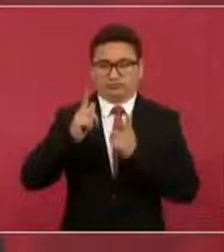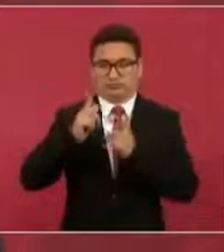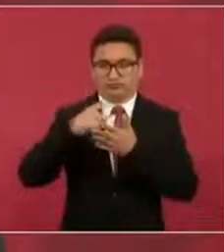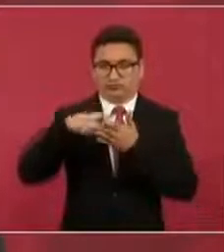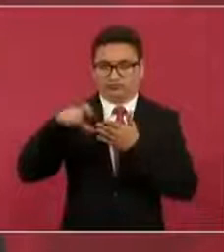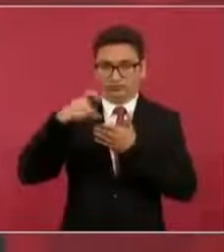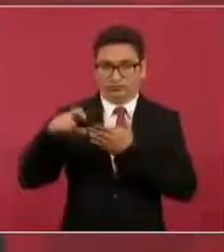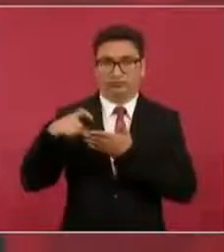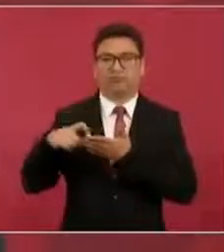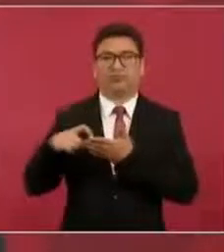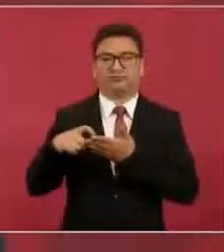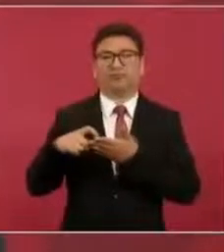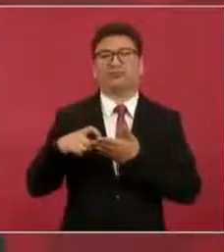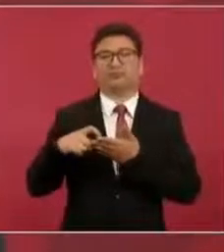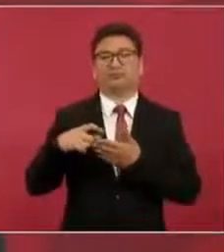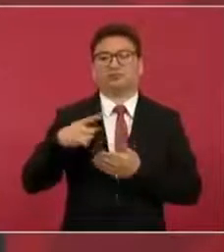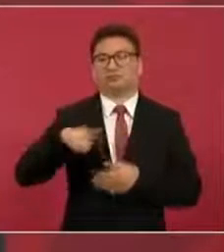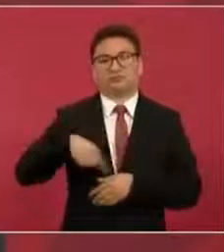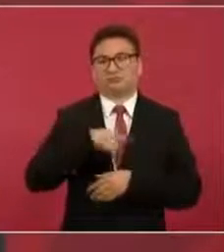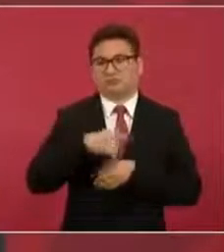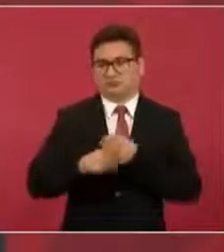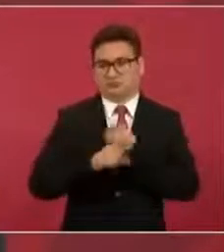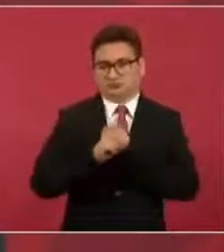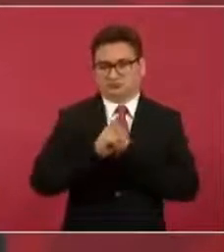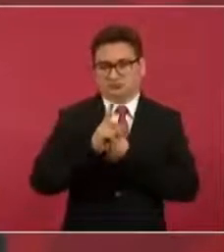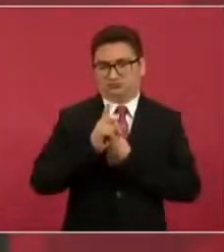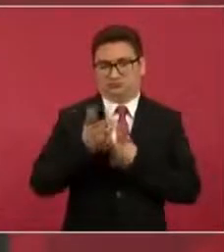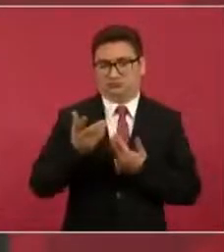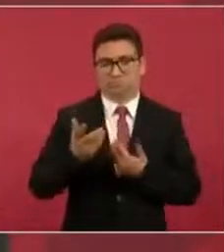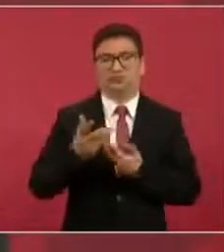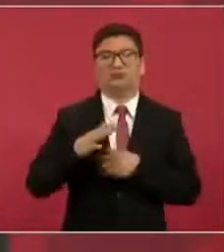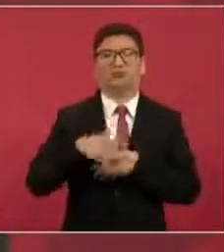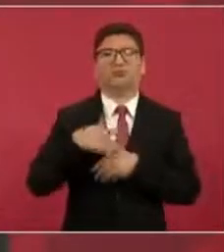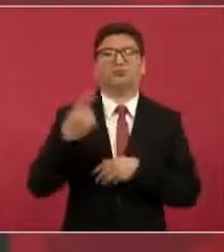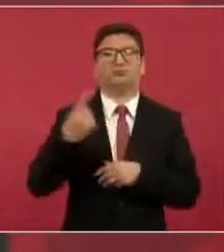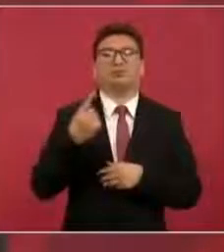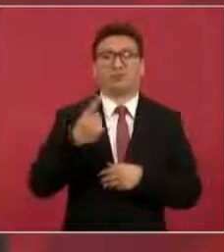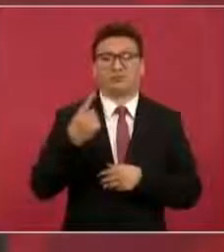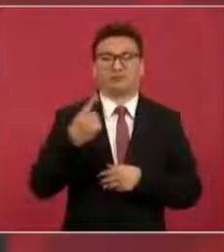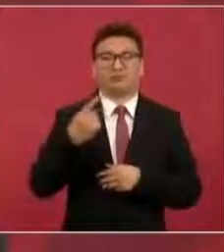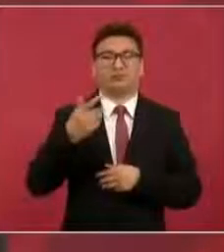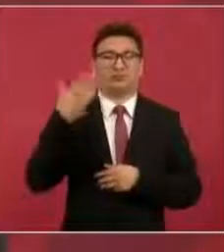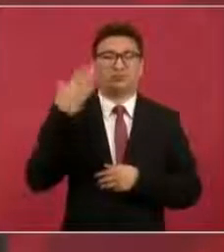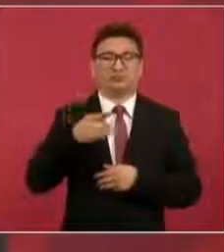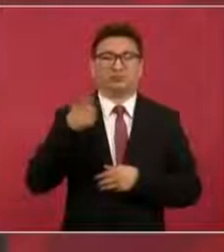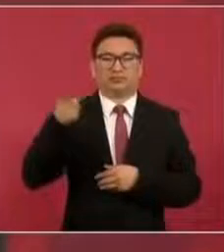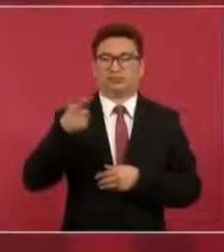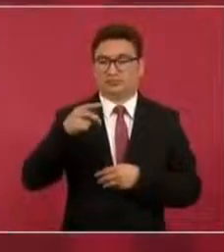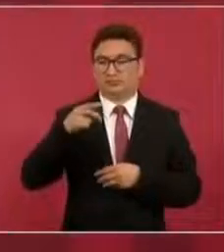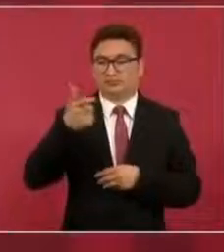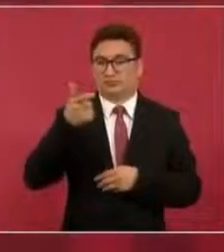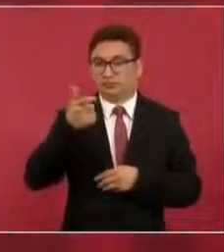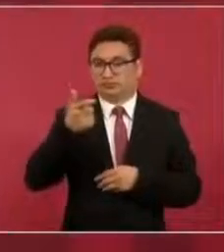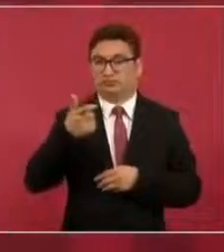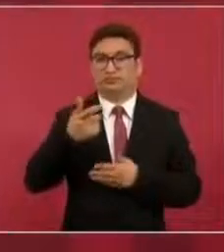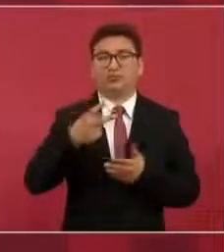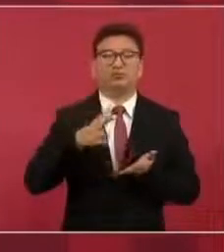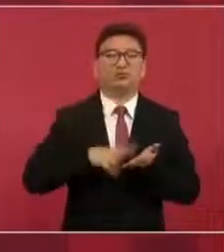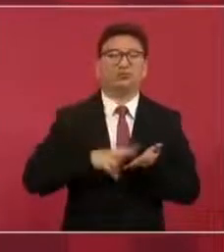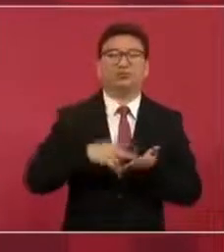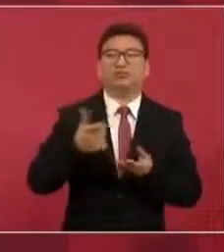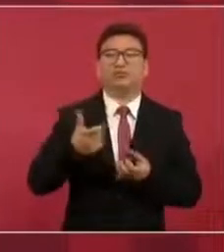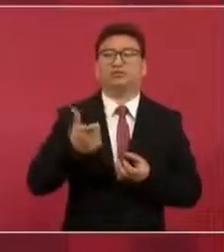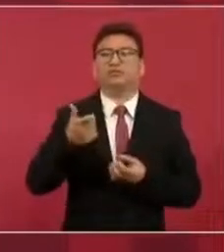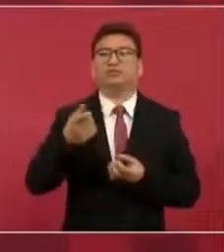no estamos siendo afectados porque no se están registrando aumentos en